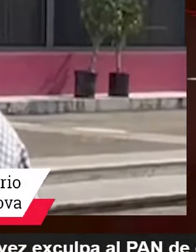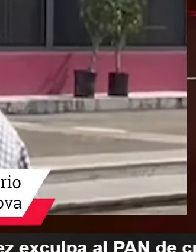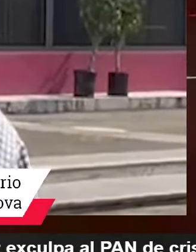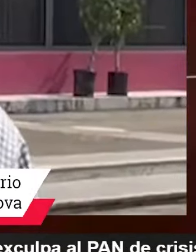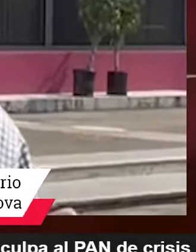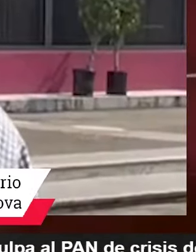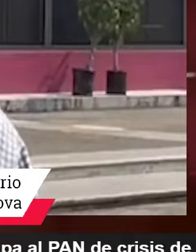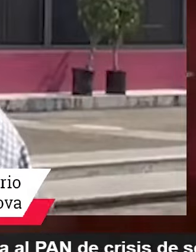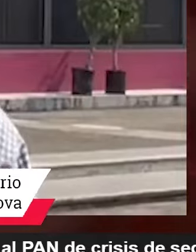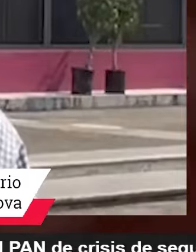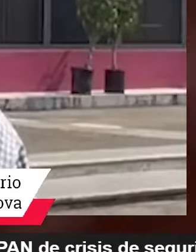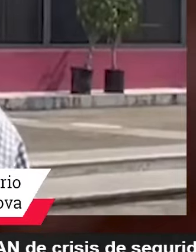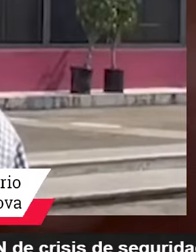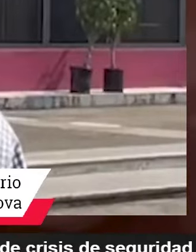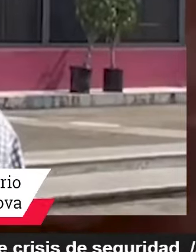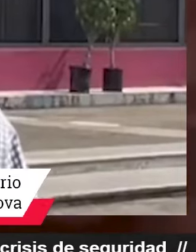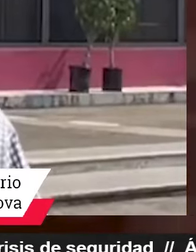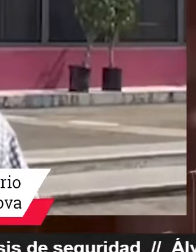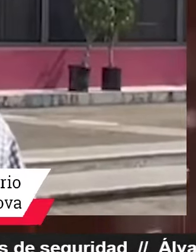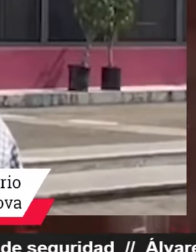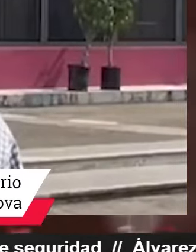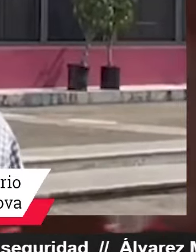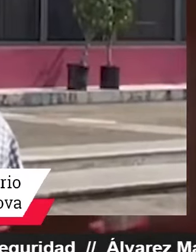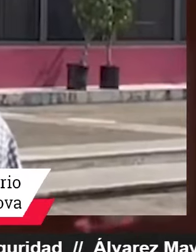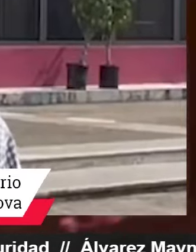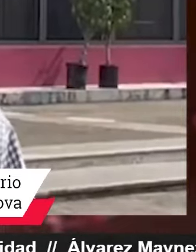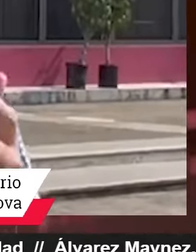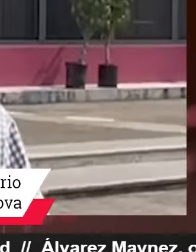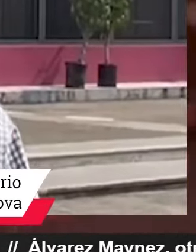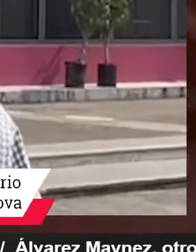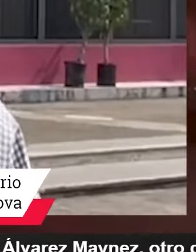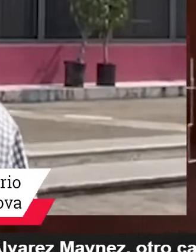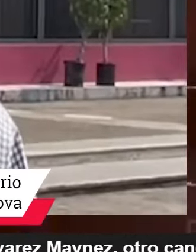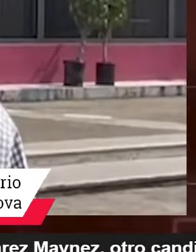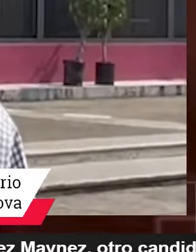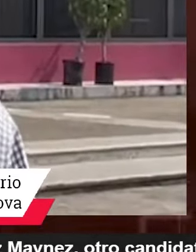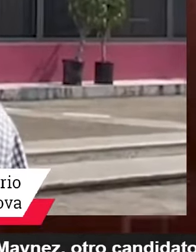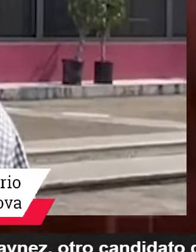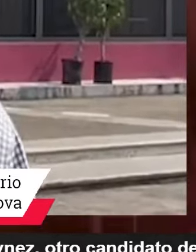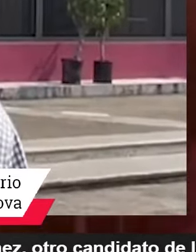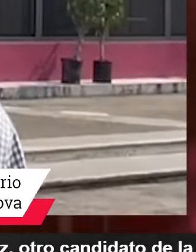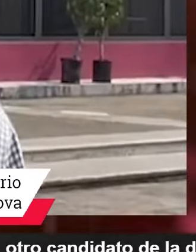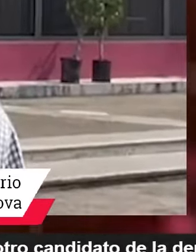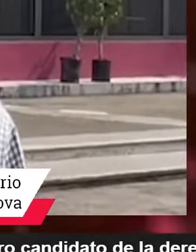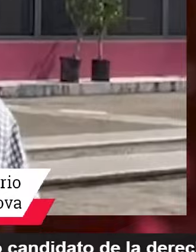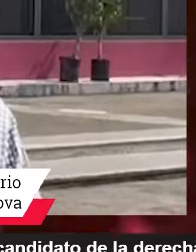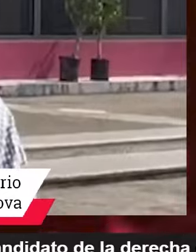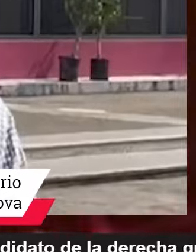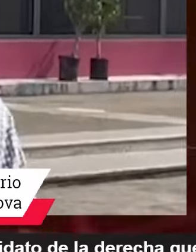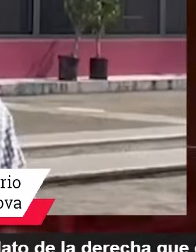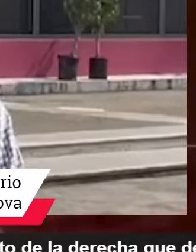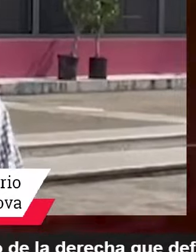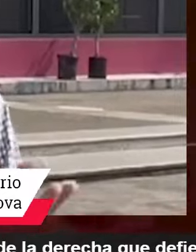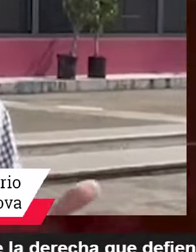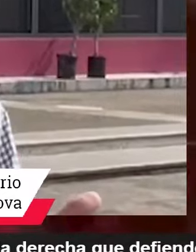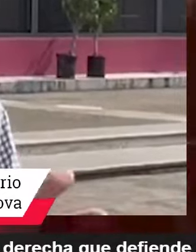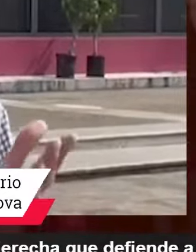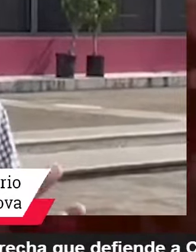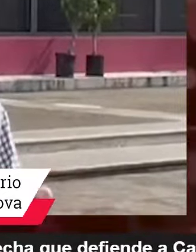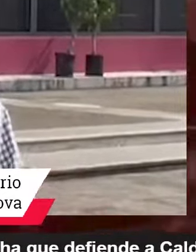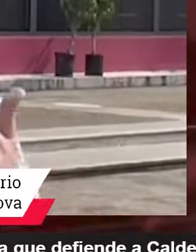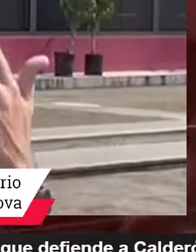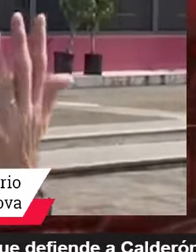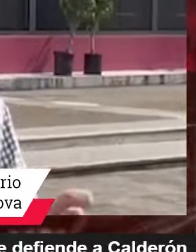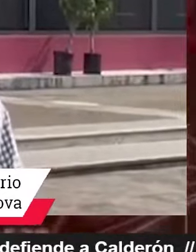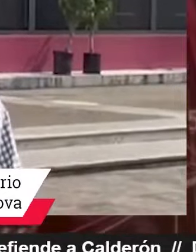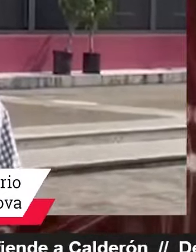y luego vemos a la consejera Claudia Zavala indicando que nuevamente Si se tiene que destinar